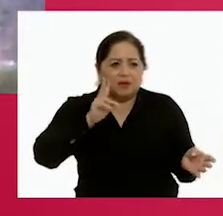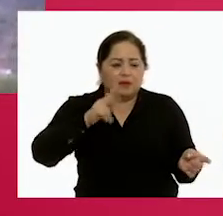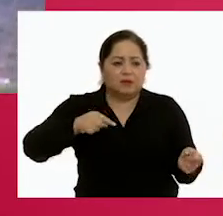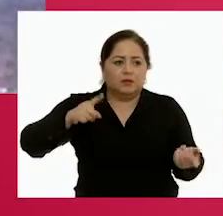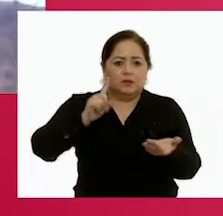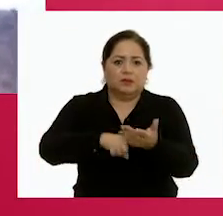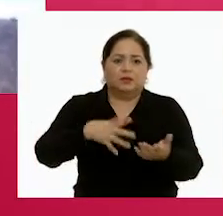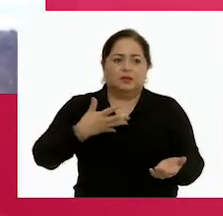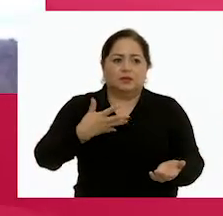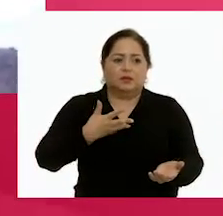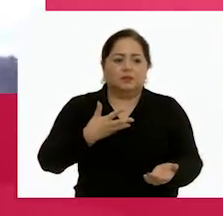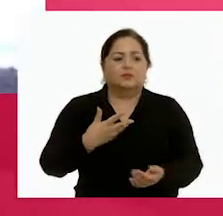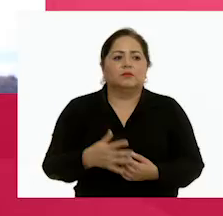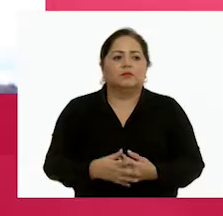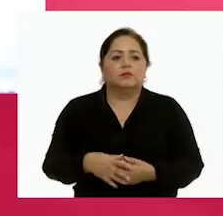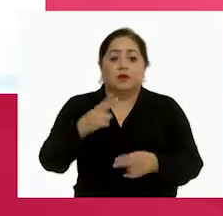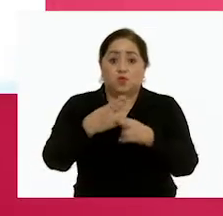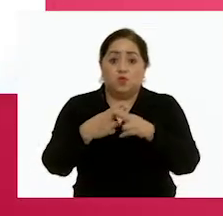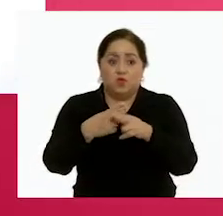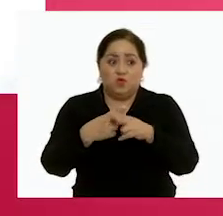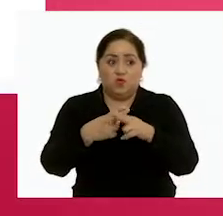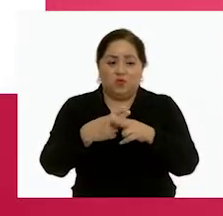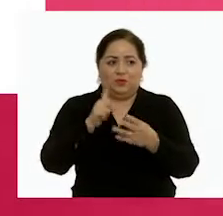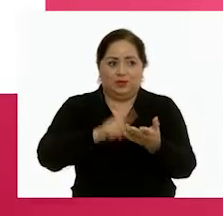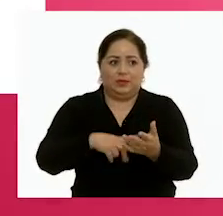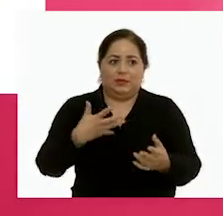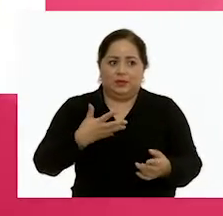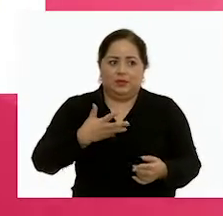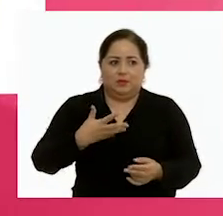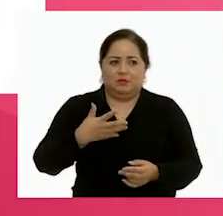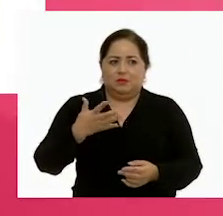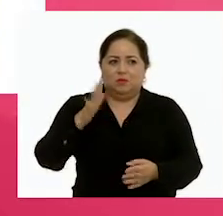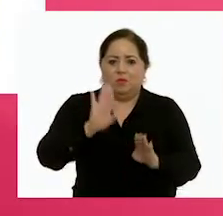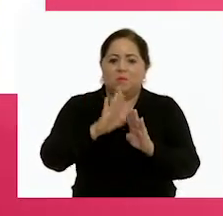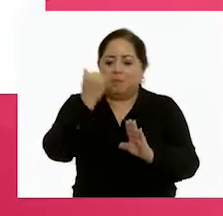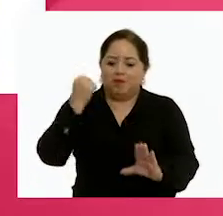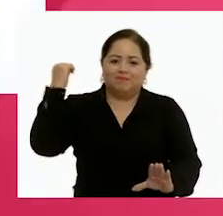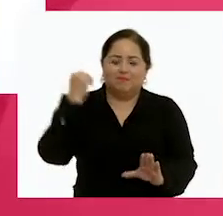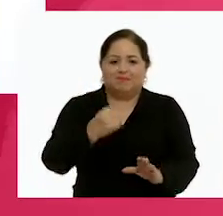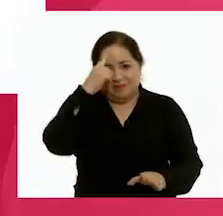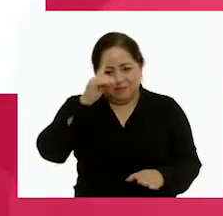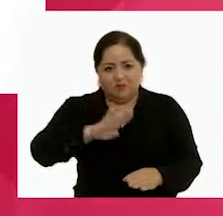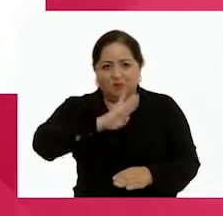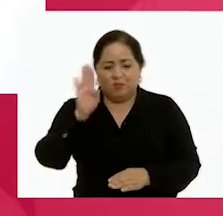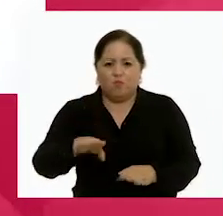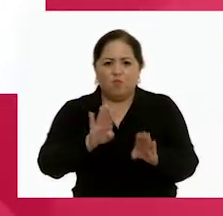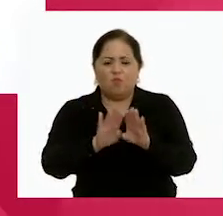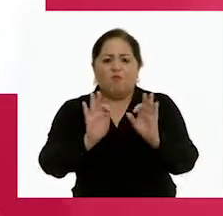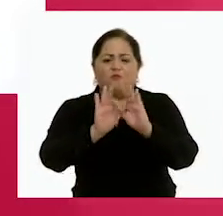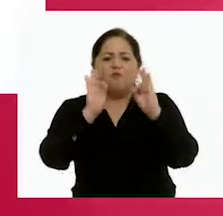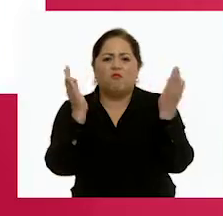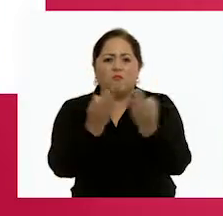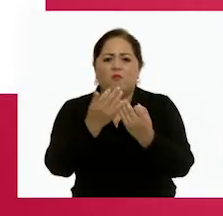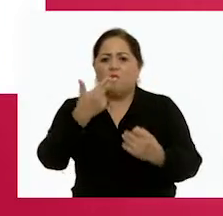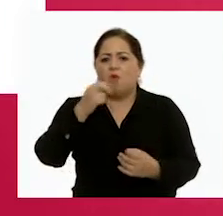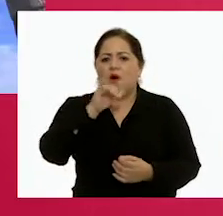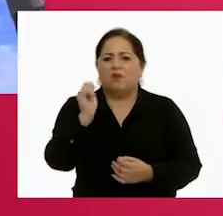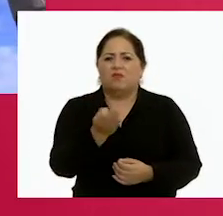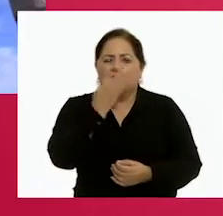lleva aquí en el hombro, es un cuchillo bifacial, un cuchillo como de sacrificio, ¿no? Como de forma de hoja de